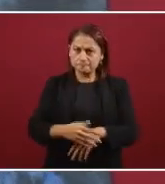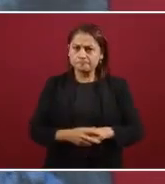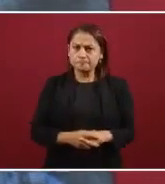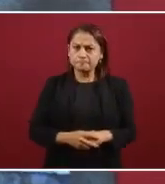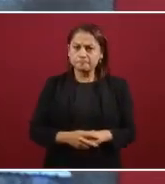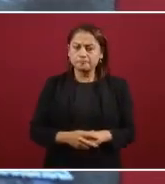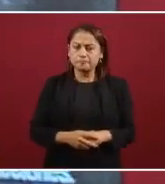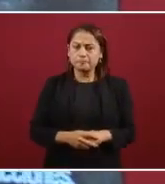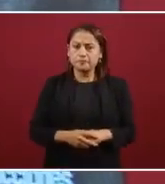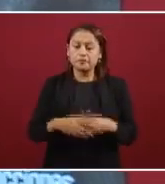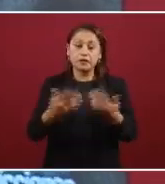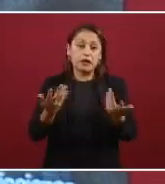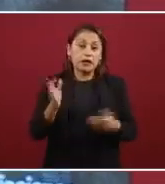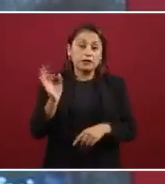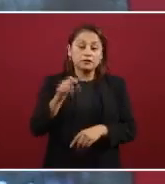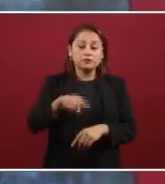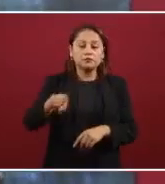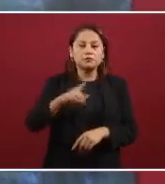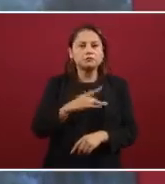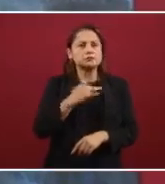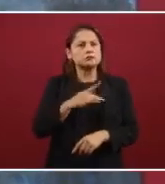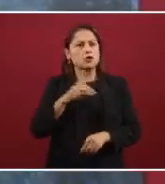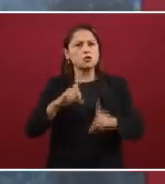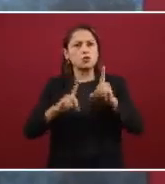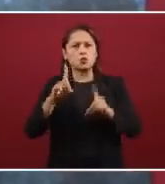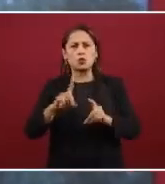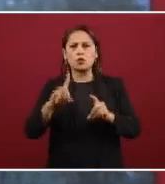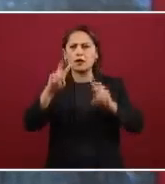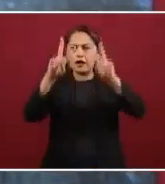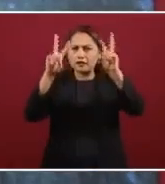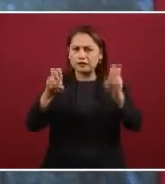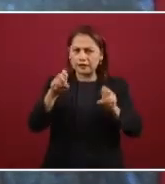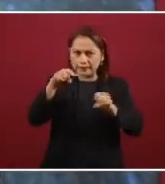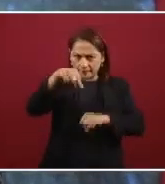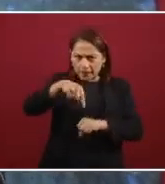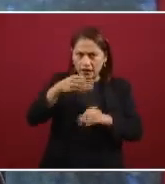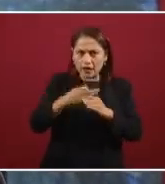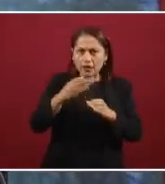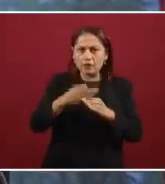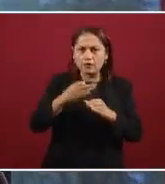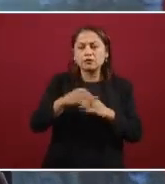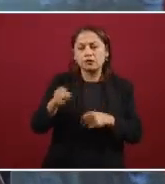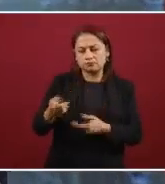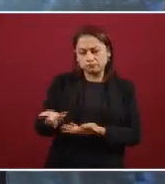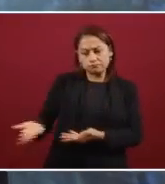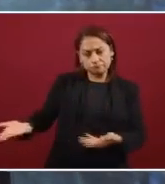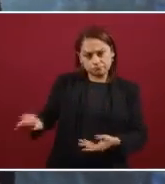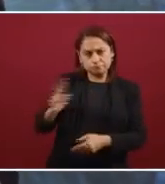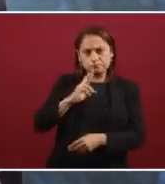tienen que ver con la campaña, aquí. ¿Sí? ¿De acuerdo?